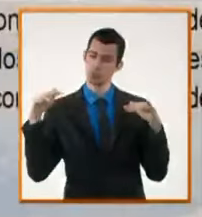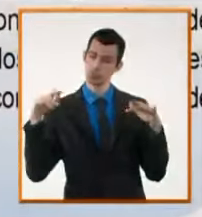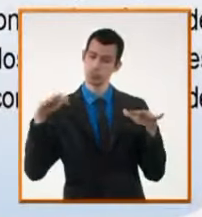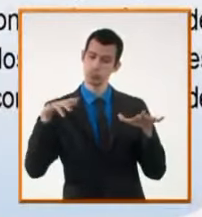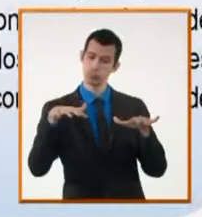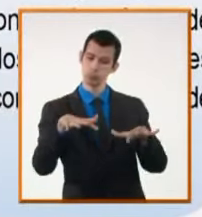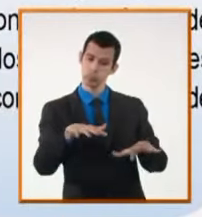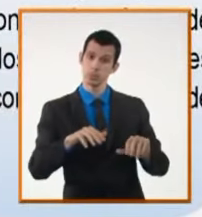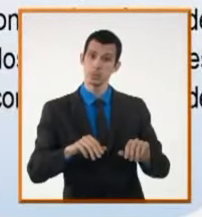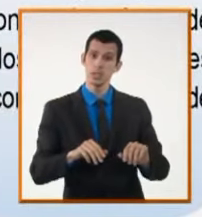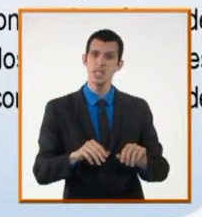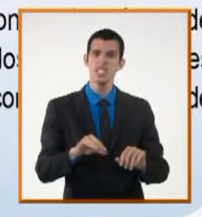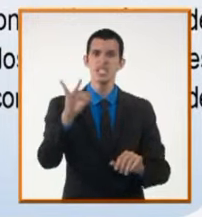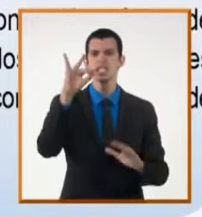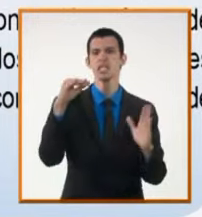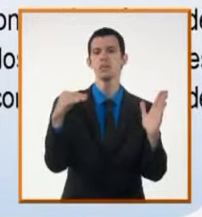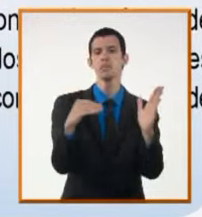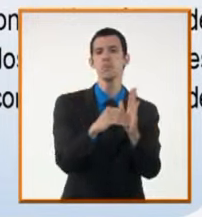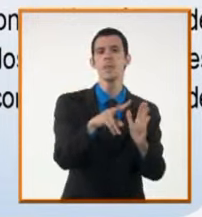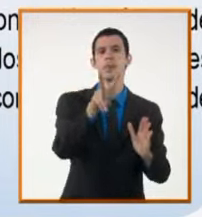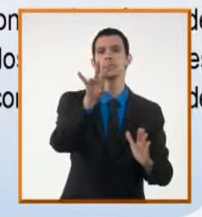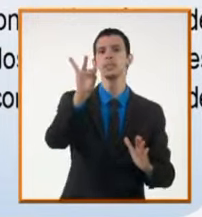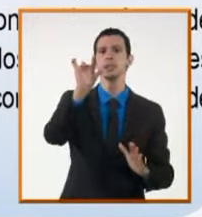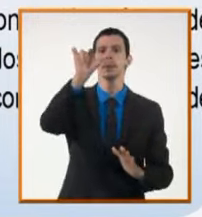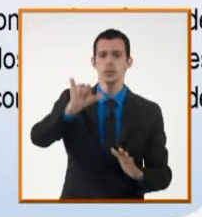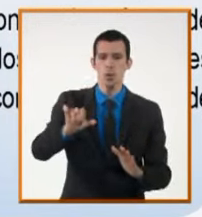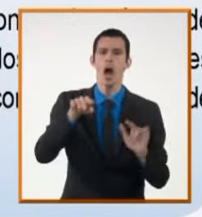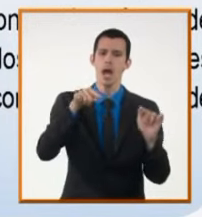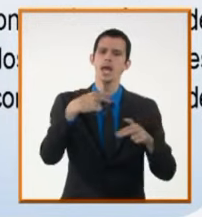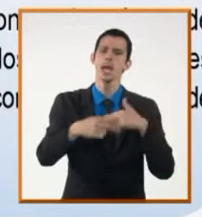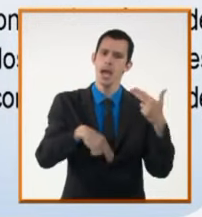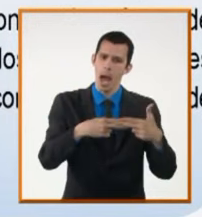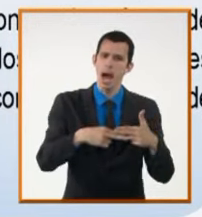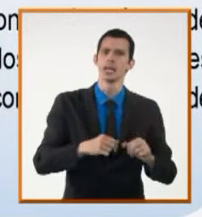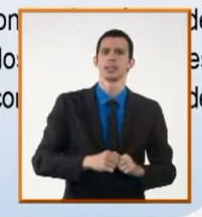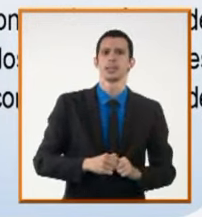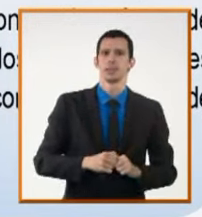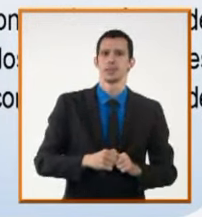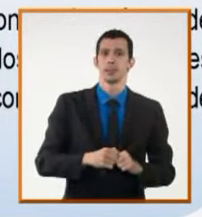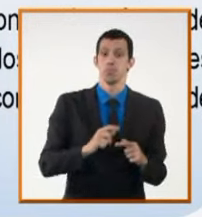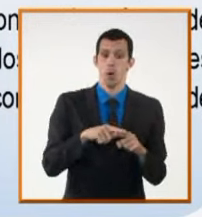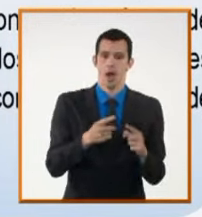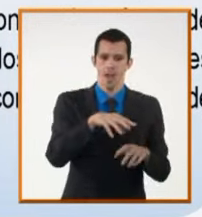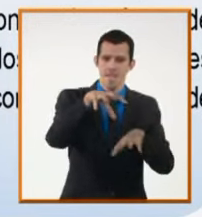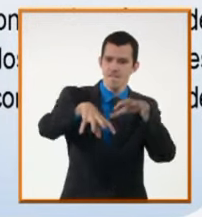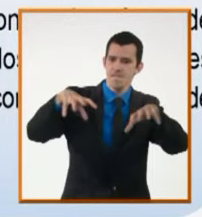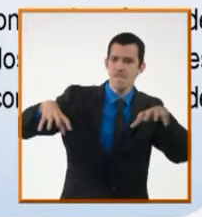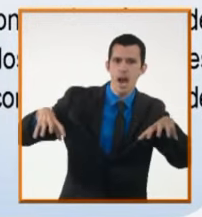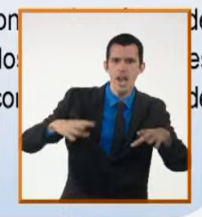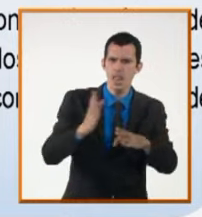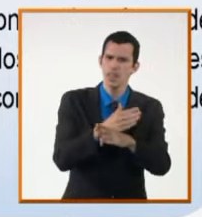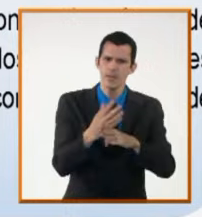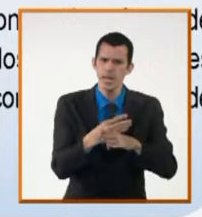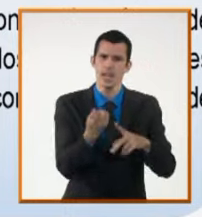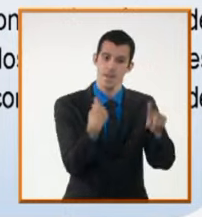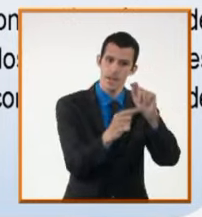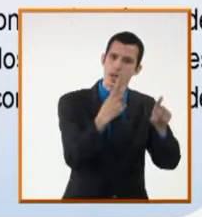7.027 personas concertaron un empleo concreto, que son 5.000 y tanto, y el